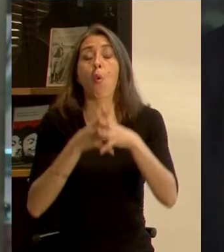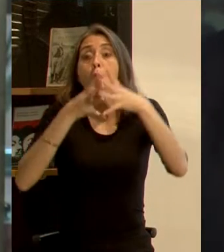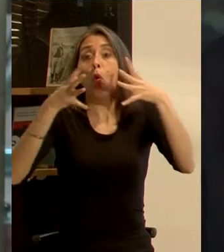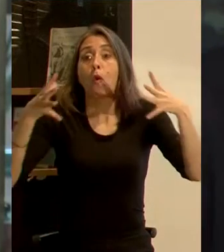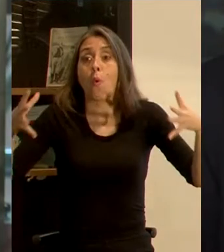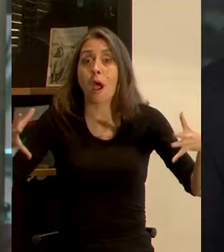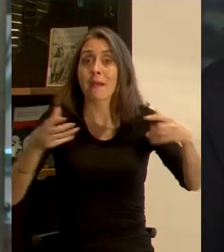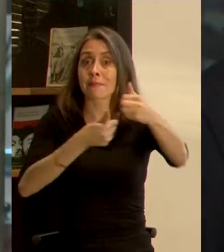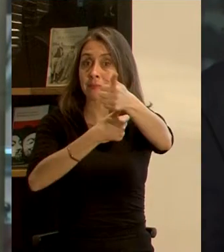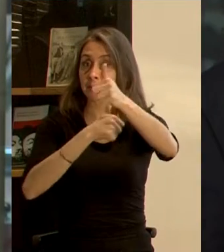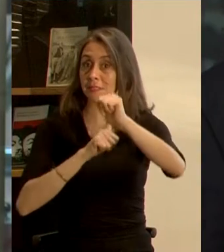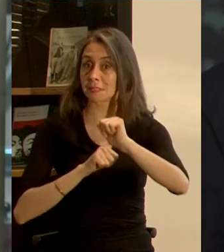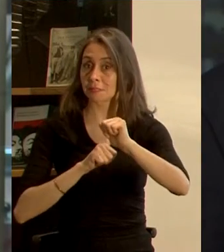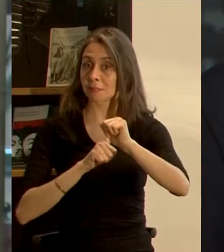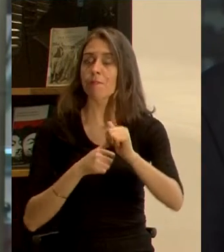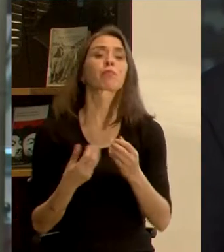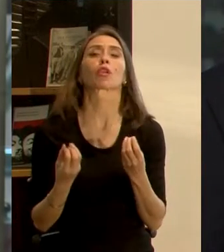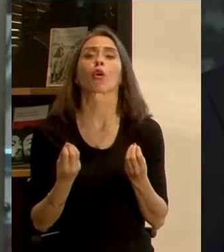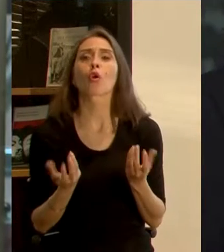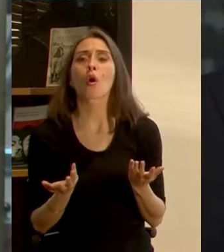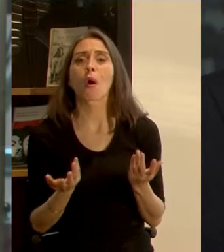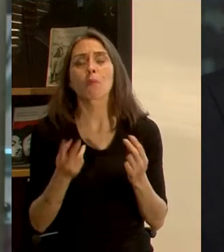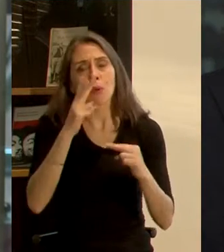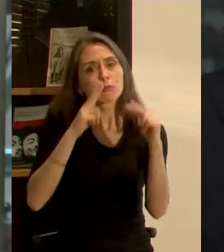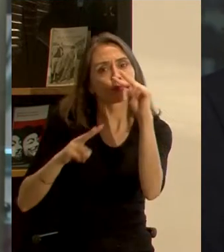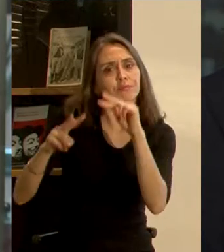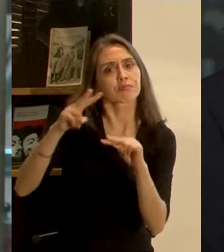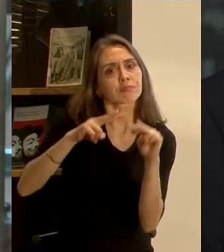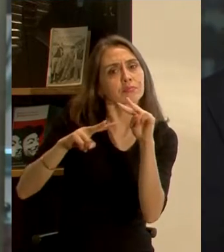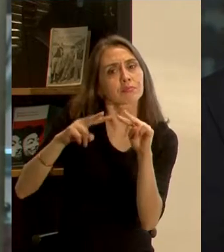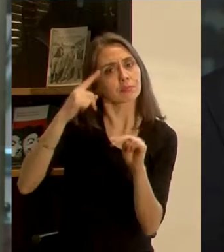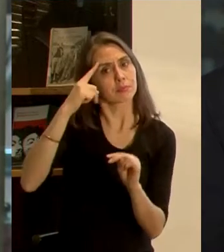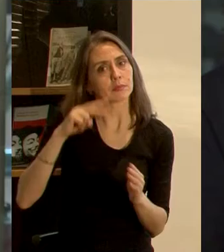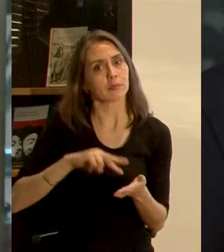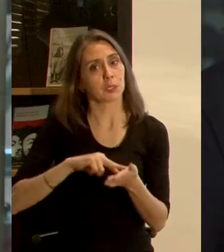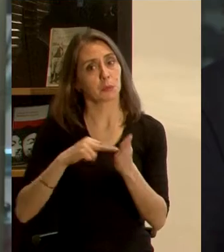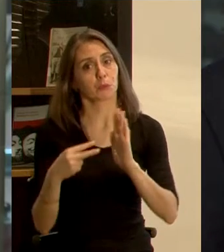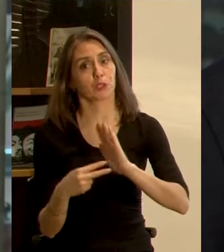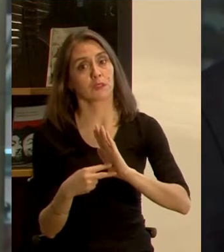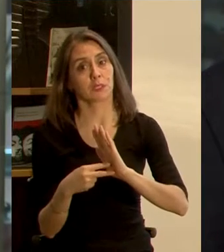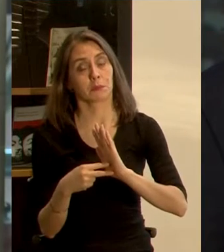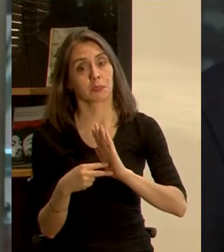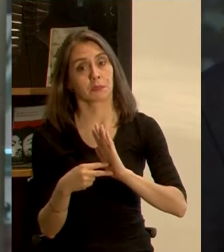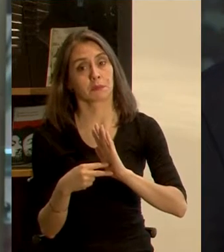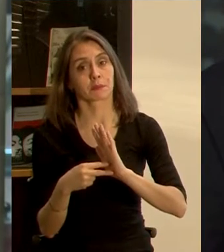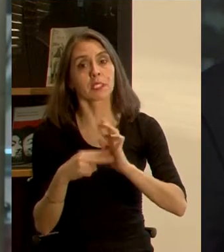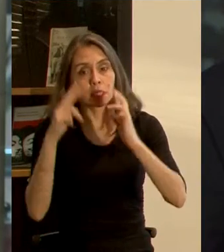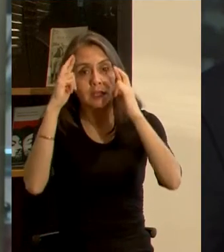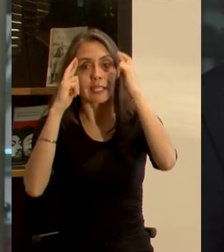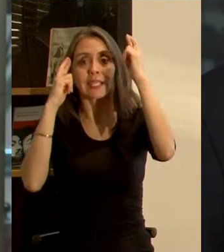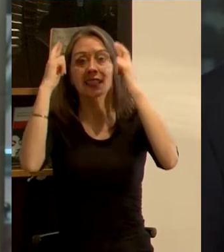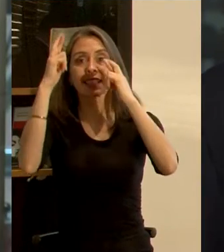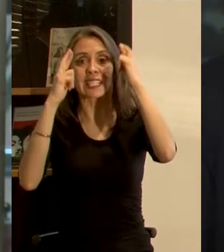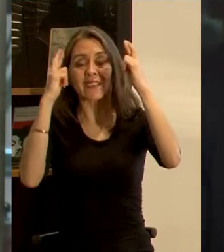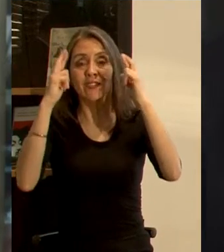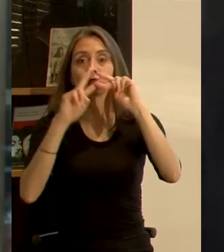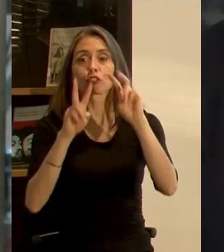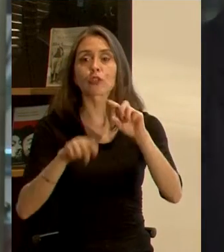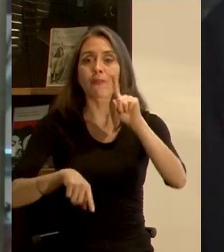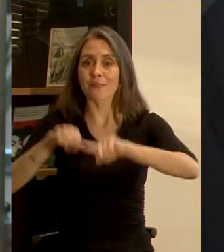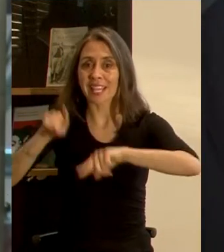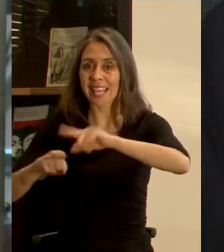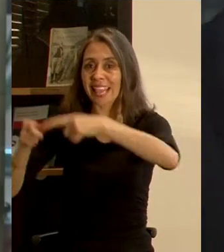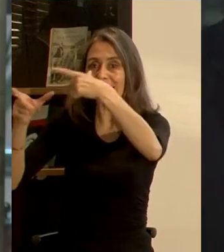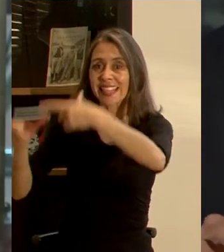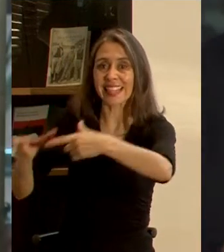desafío, mega desafío. Ahora, ¿cómo uno poder analizar esto? Yo creo que el problema nuestro es que la reflexión que hacemos sobre los territorios